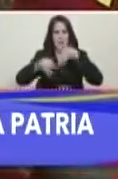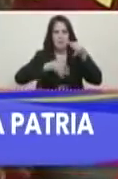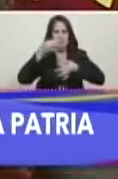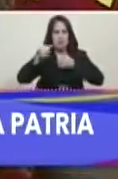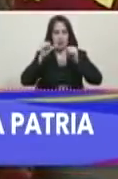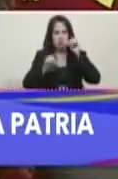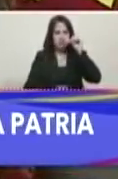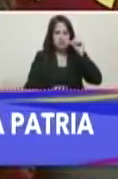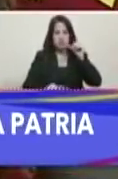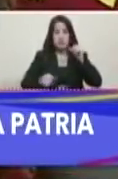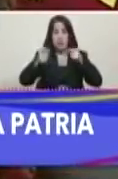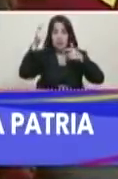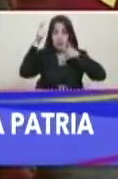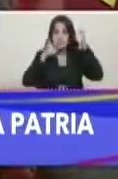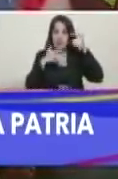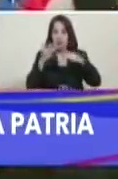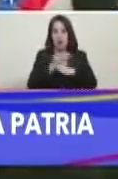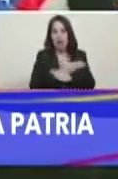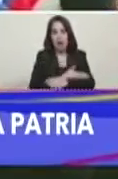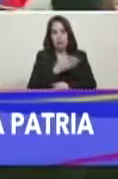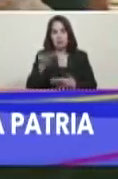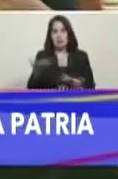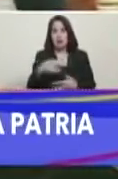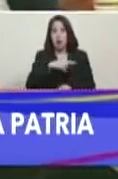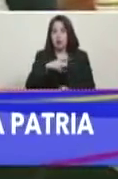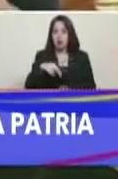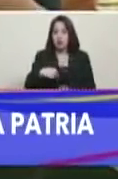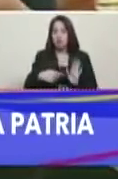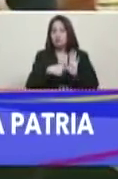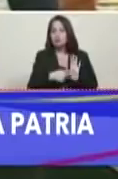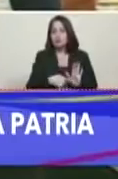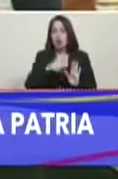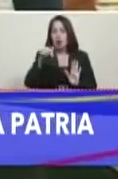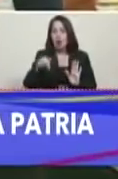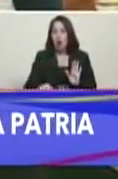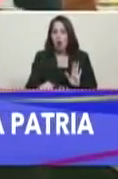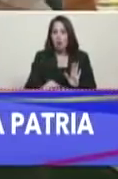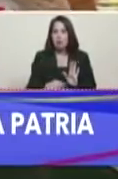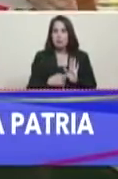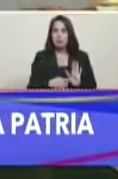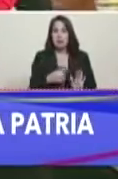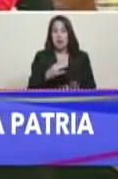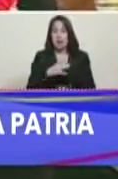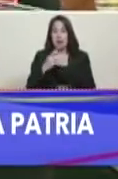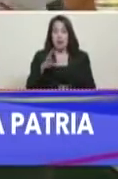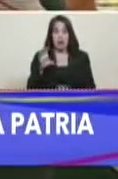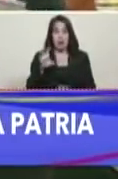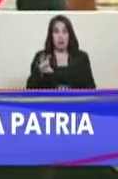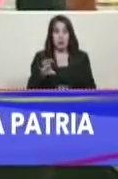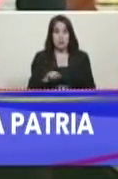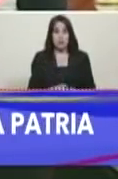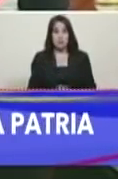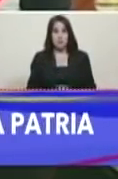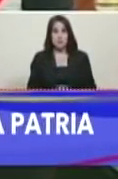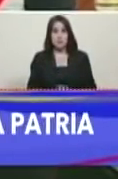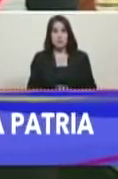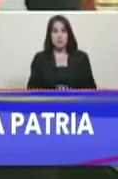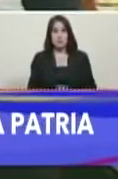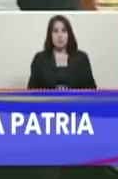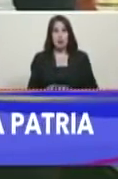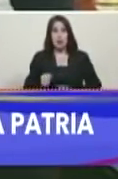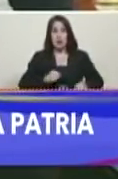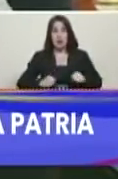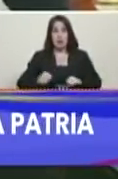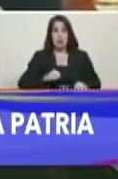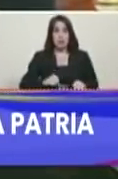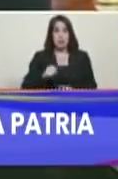esto es un sueño realidad que nosotros estamos haciendo hoy a través del carnet de la patria del movimiento Somos Venezuela.